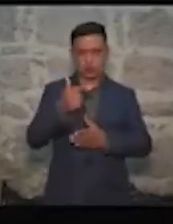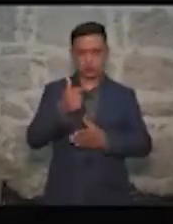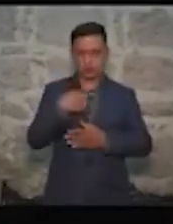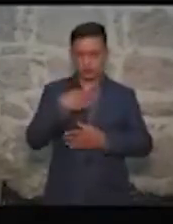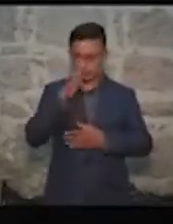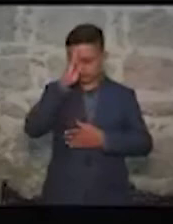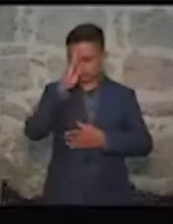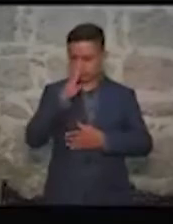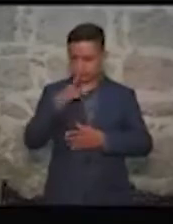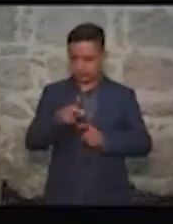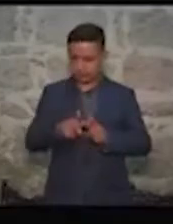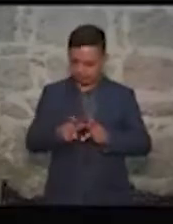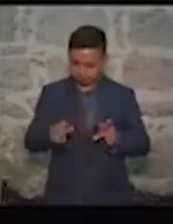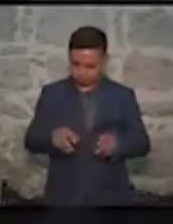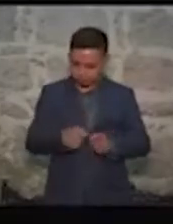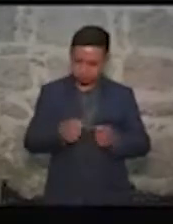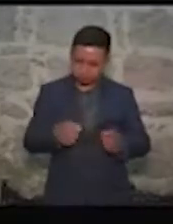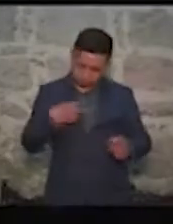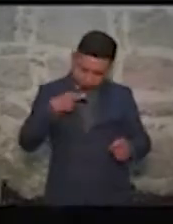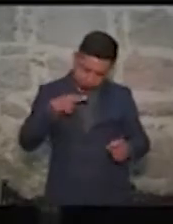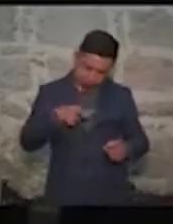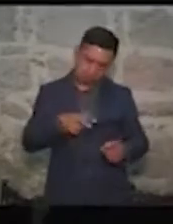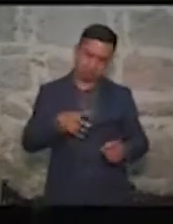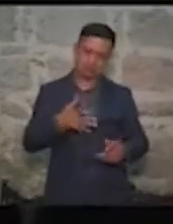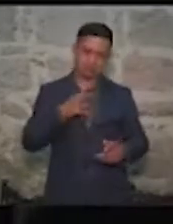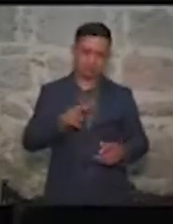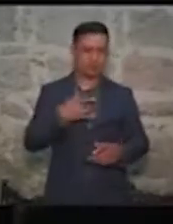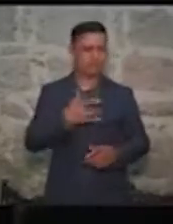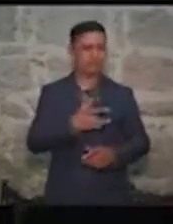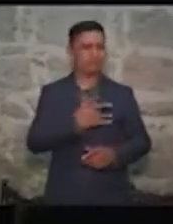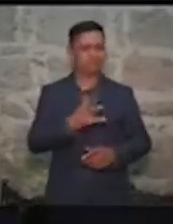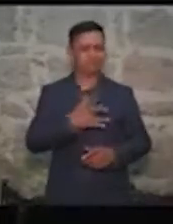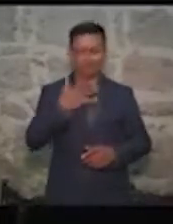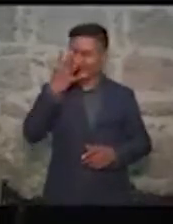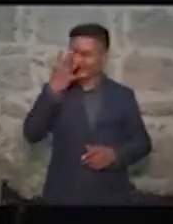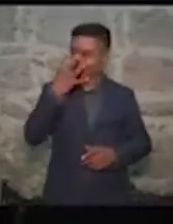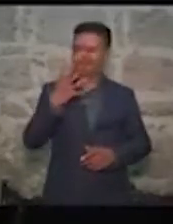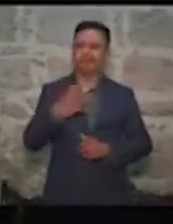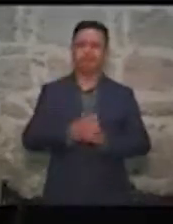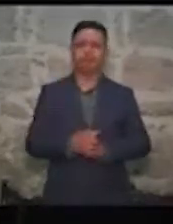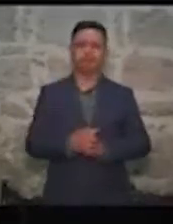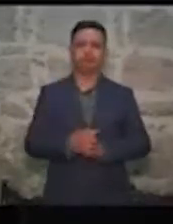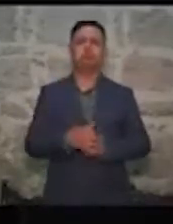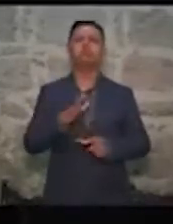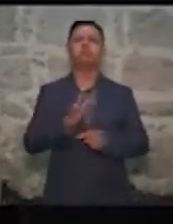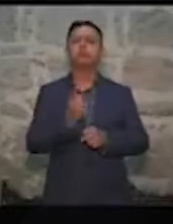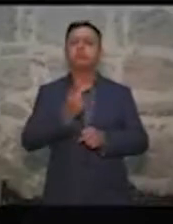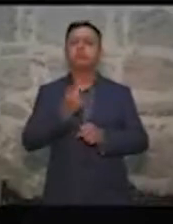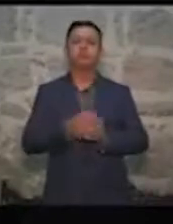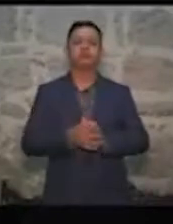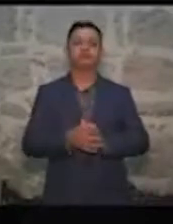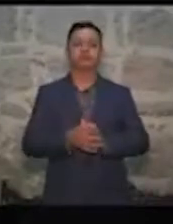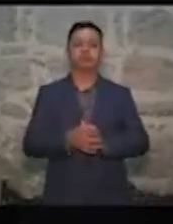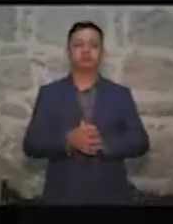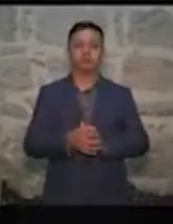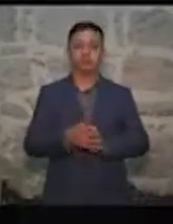para cuidarse ellos y sus familias? Por eso te reconozco, Alfonso, lo que están haciendo